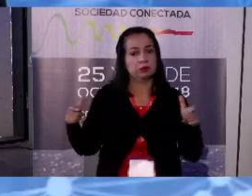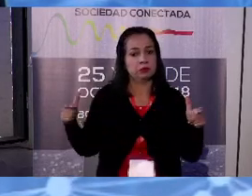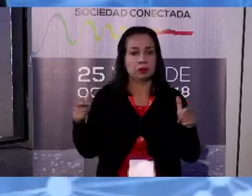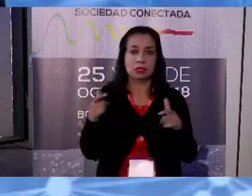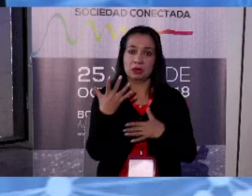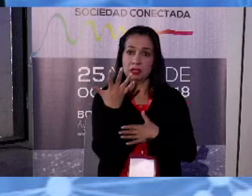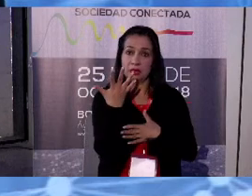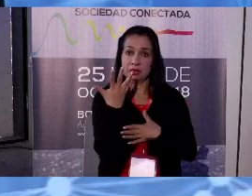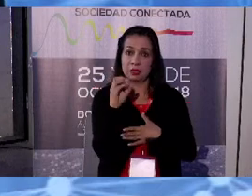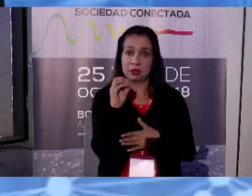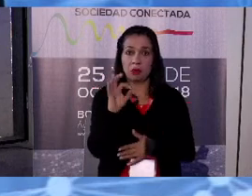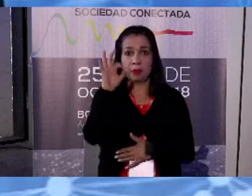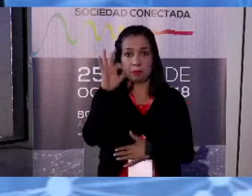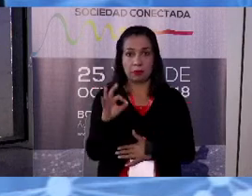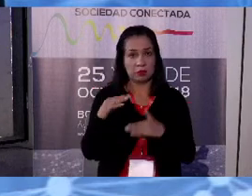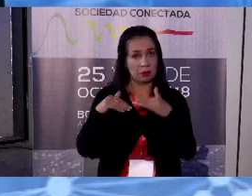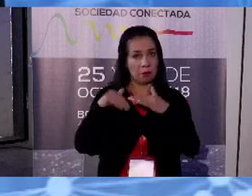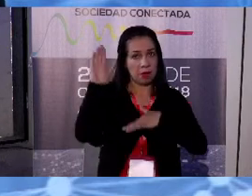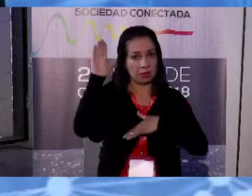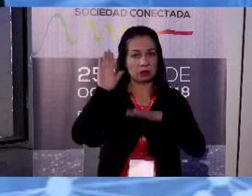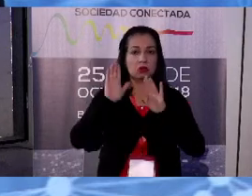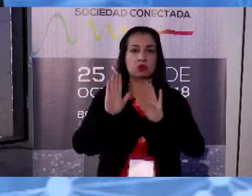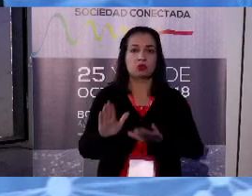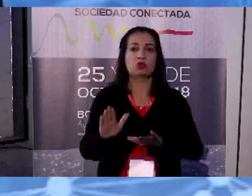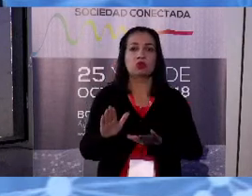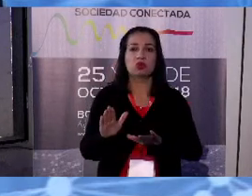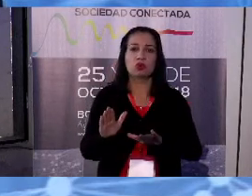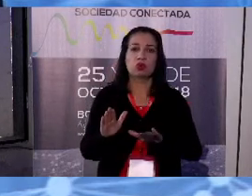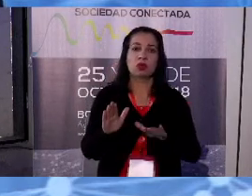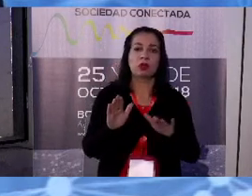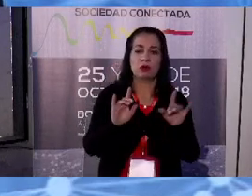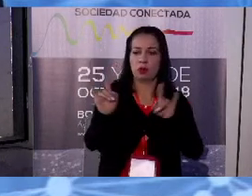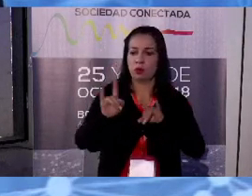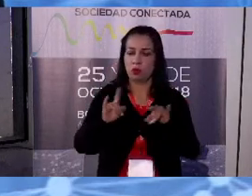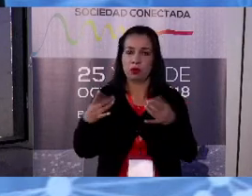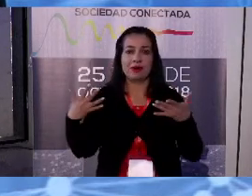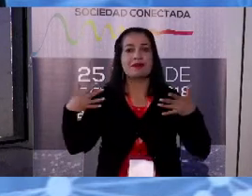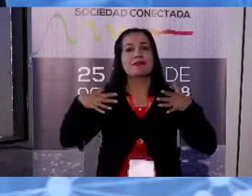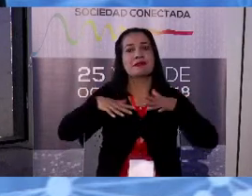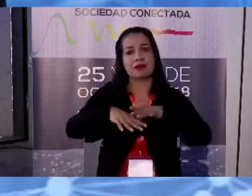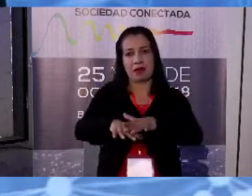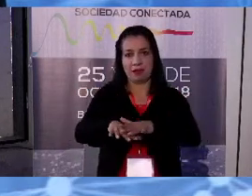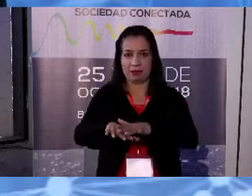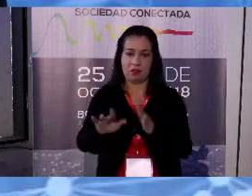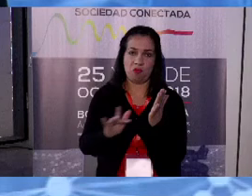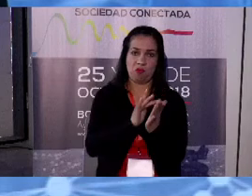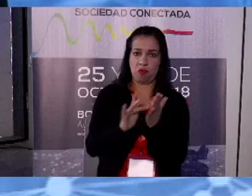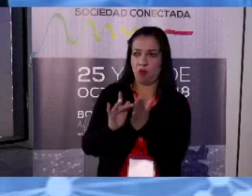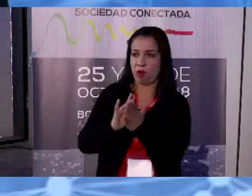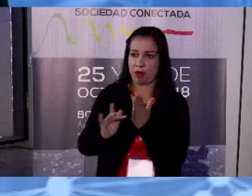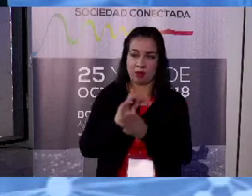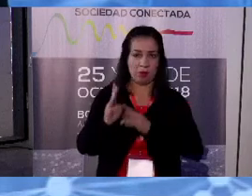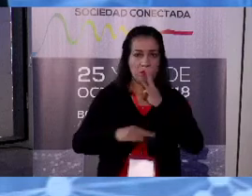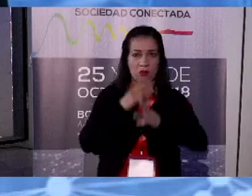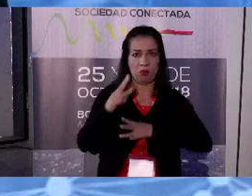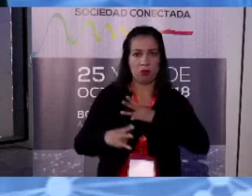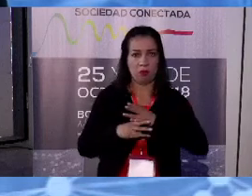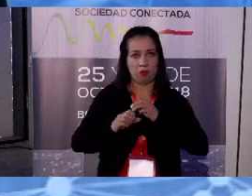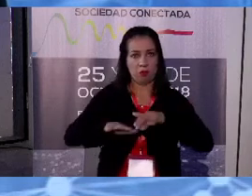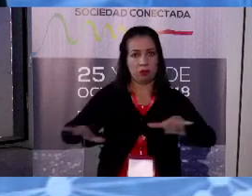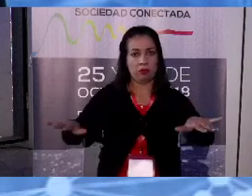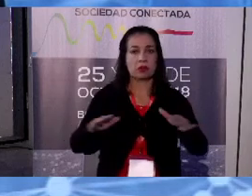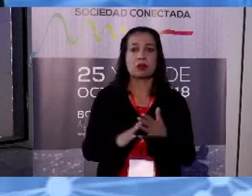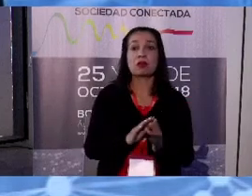50% eh del tráfico en redes móviles a nivel mundial eh Y y pues estamos consumiendo en un